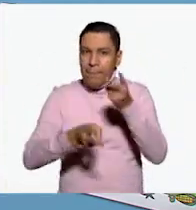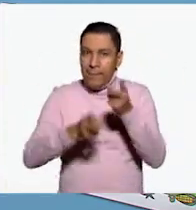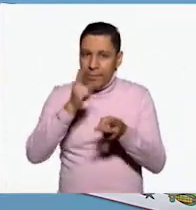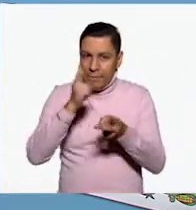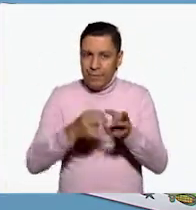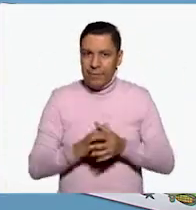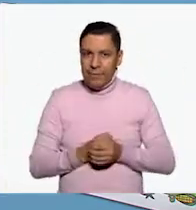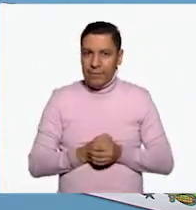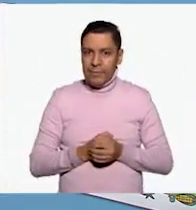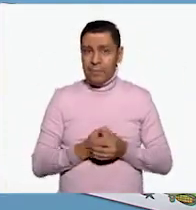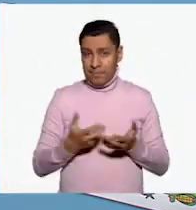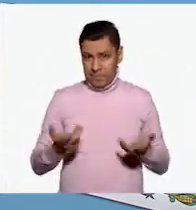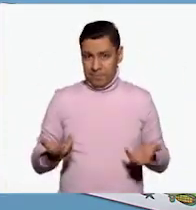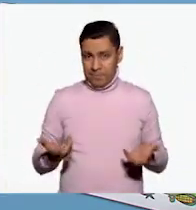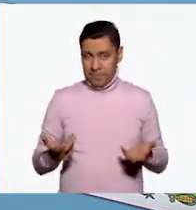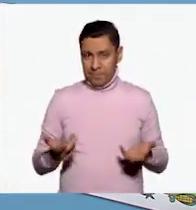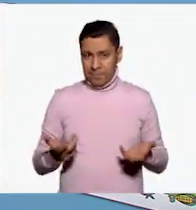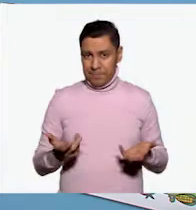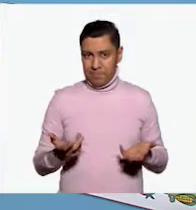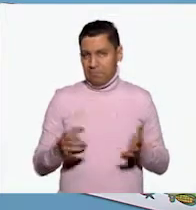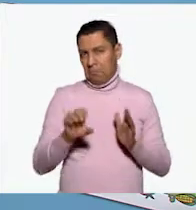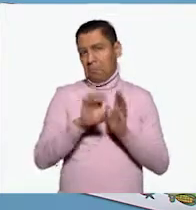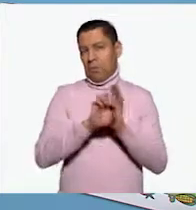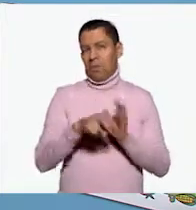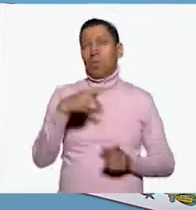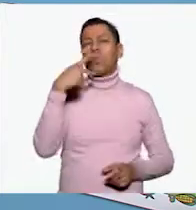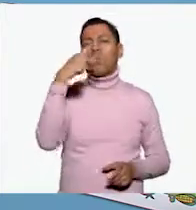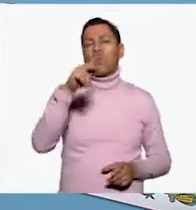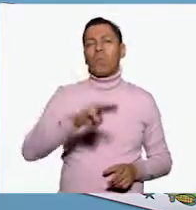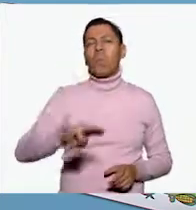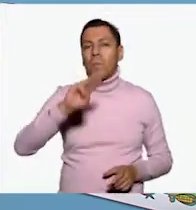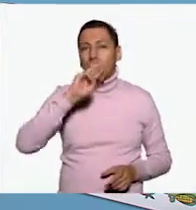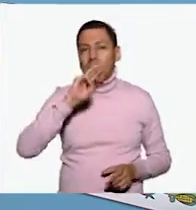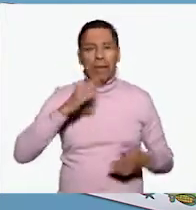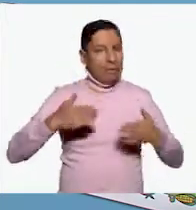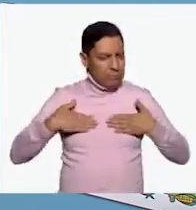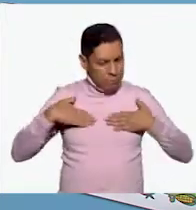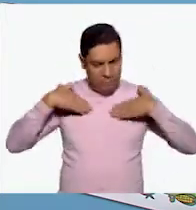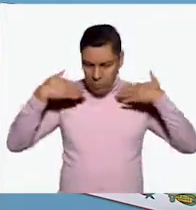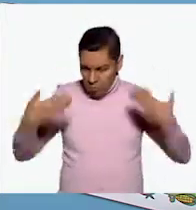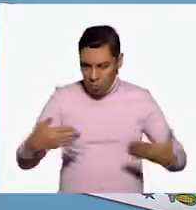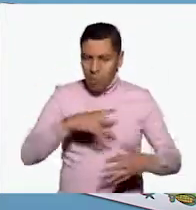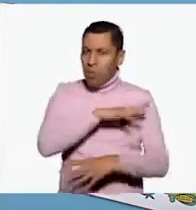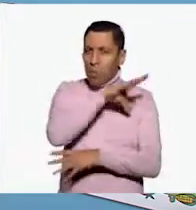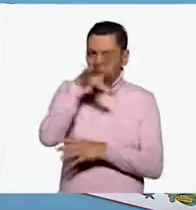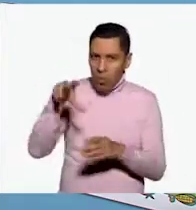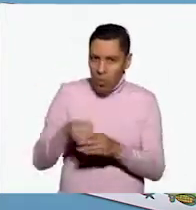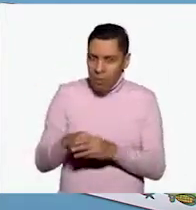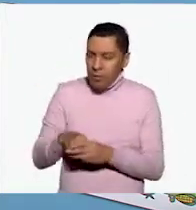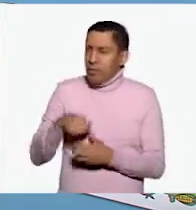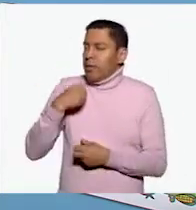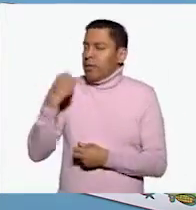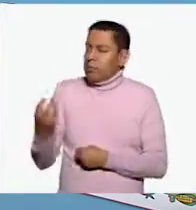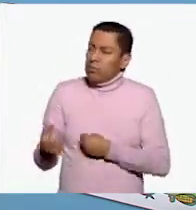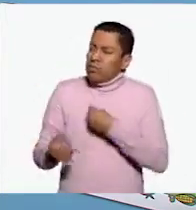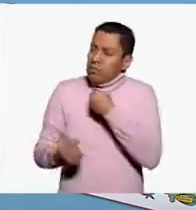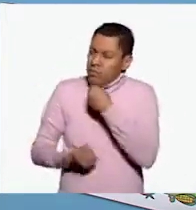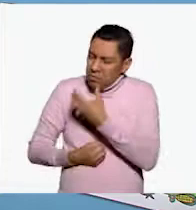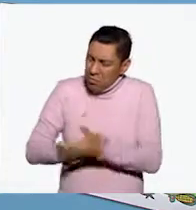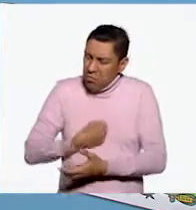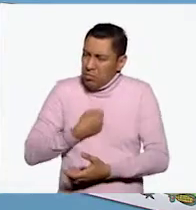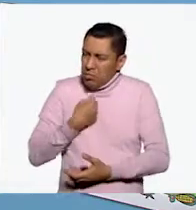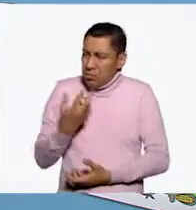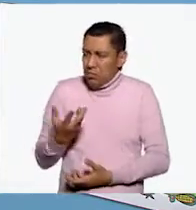confianza, como ella con su mamá. Y es muy importante saber que las emociones se reflejan en nuestro cuerpo,